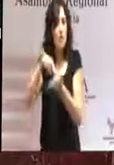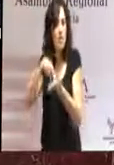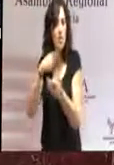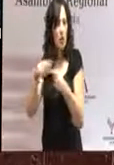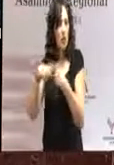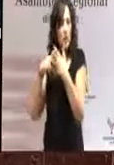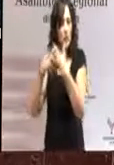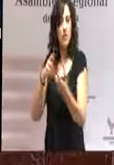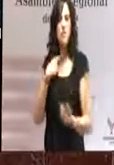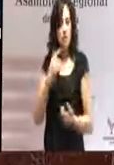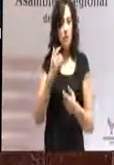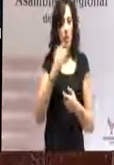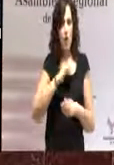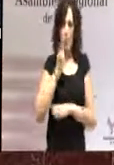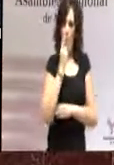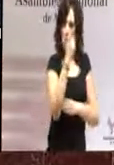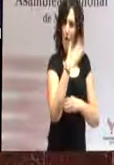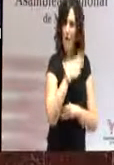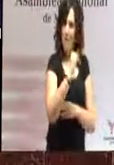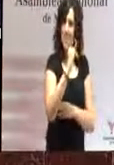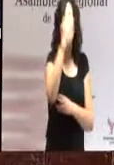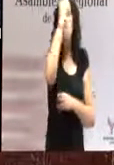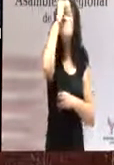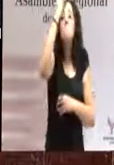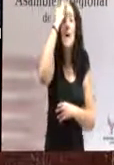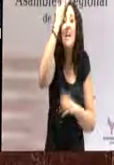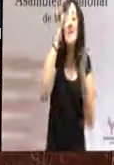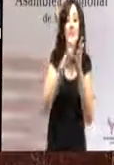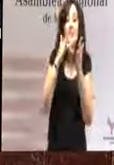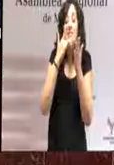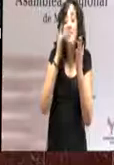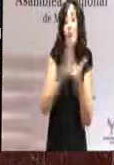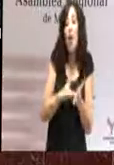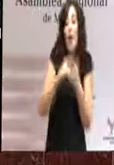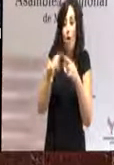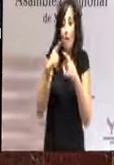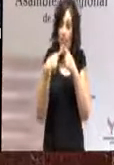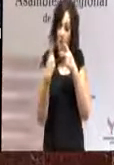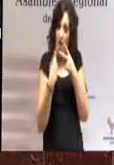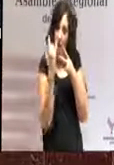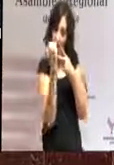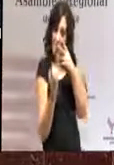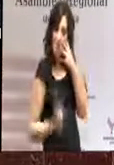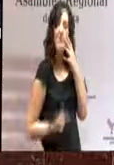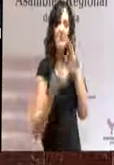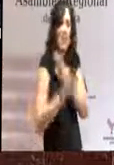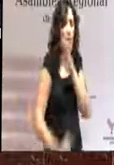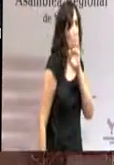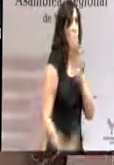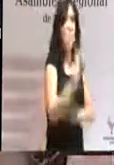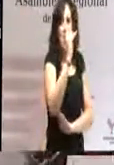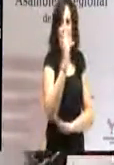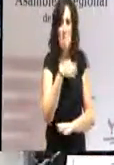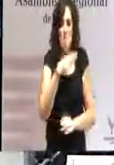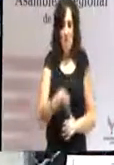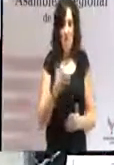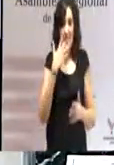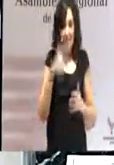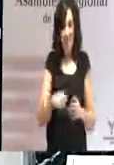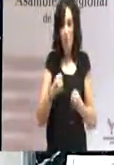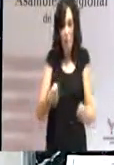usted lo que serían capaces de hacer si le facilitáramos el trabajo? Esta región, señor presidente, tiene un potencial inmenso, pero